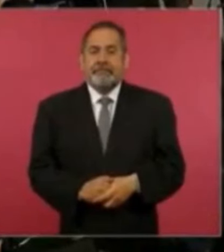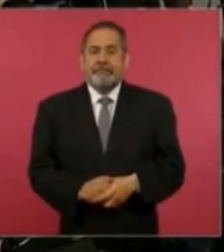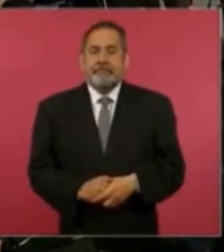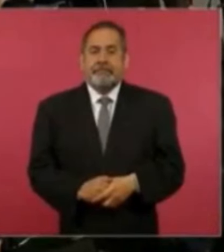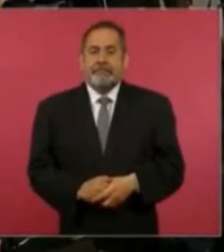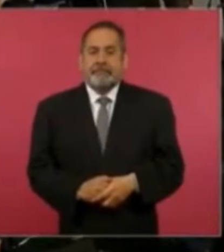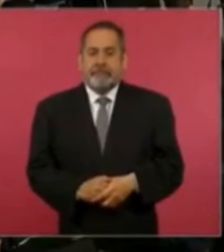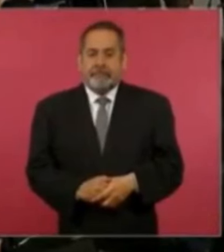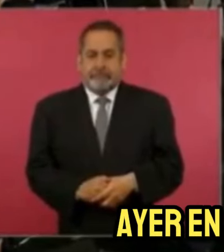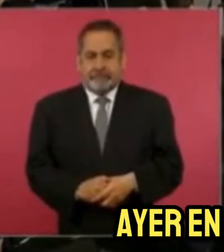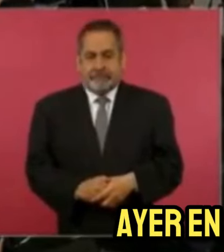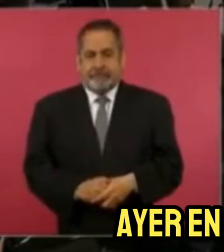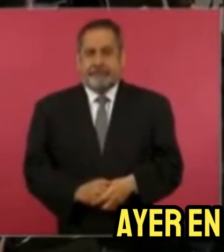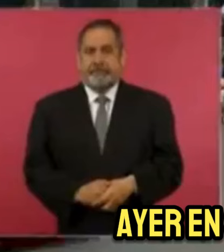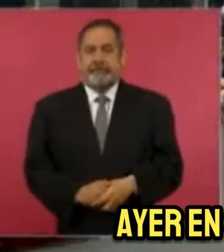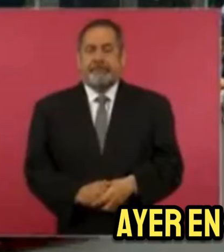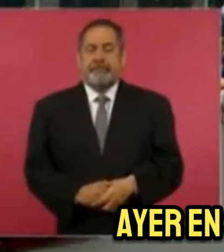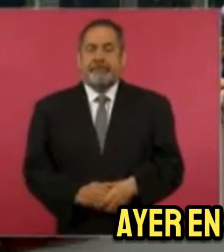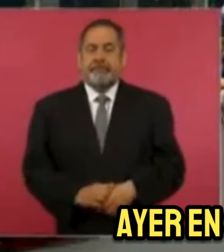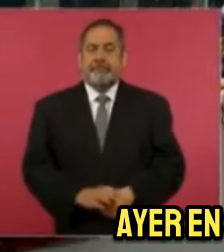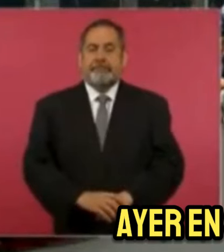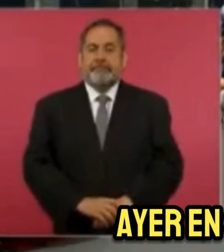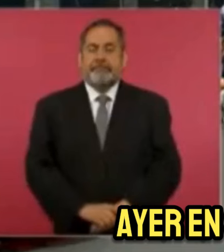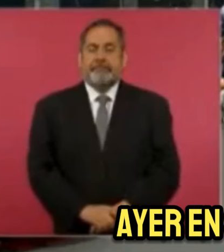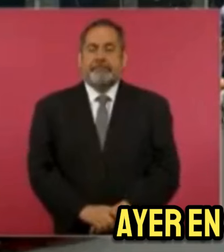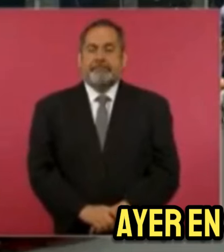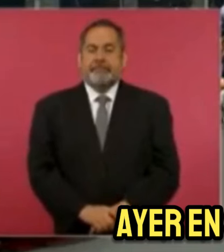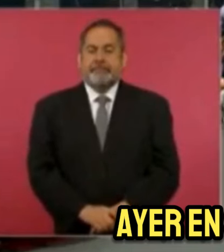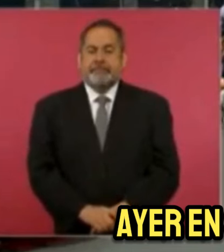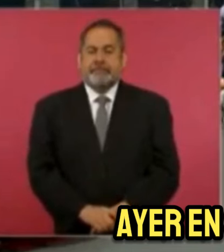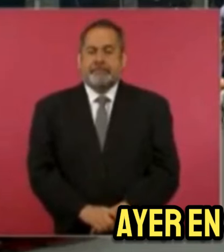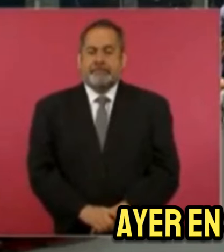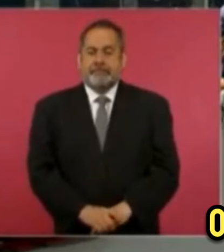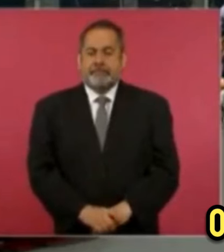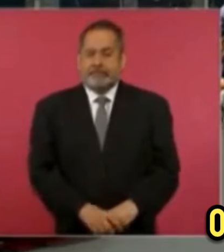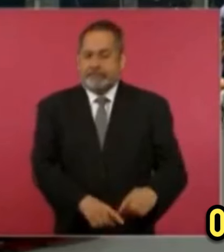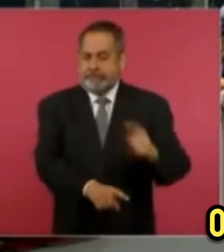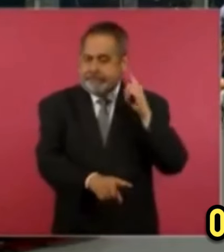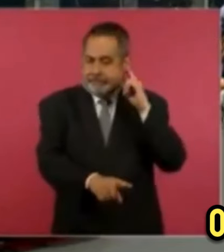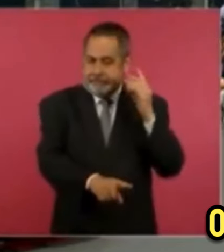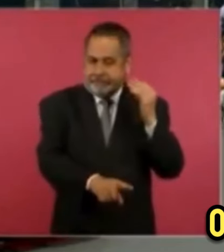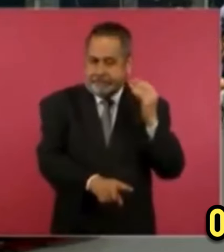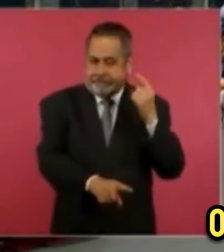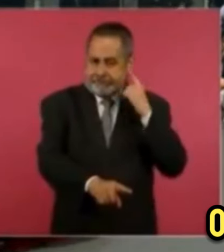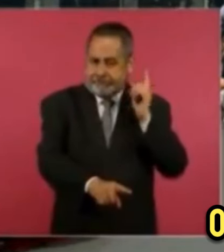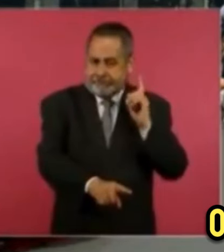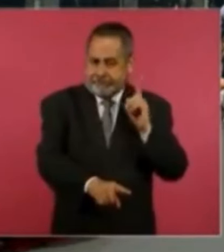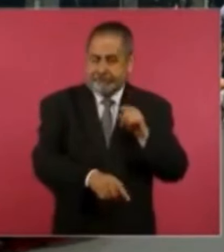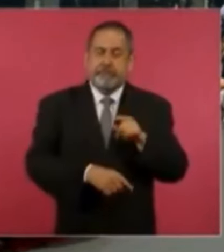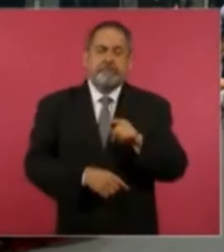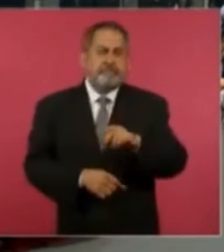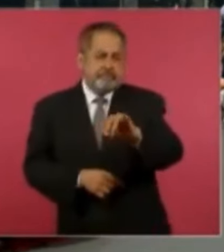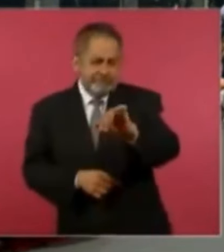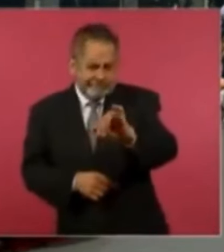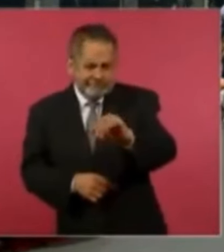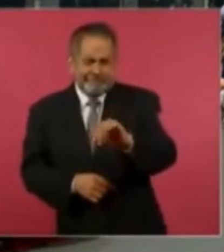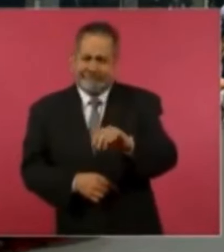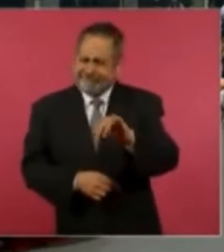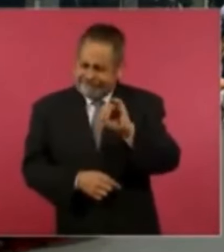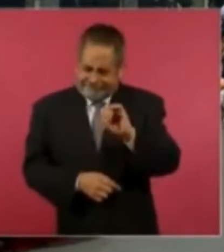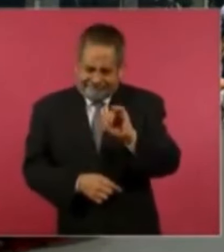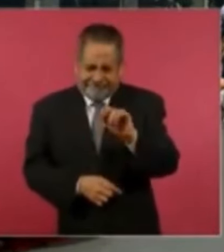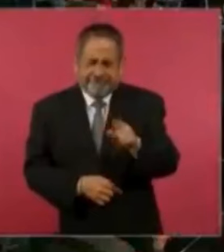Era muy divertido, presidente, ayer en su Twitter lo colocó, que sí. Era muy divertido para él, o sea, como que burlándose de usted. Sí, pero es,